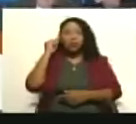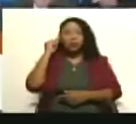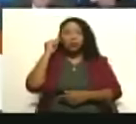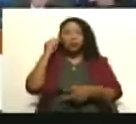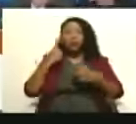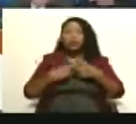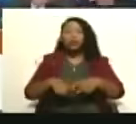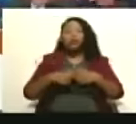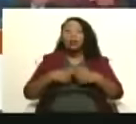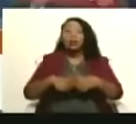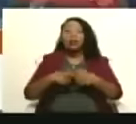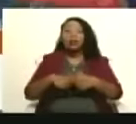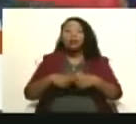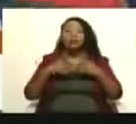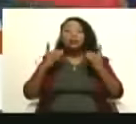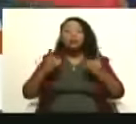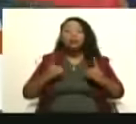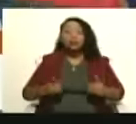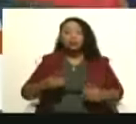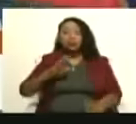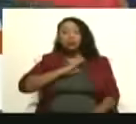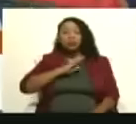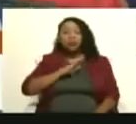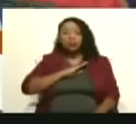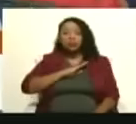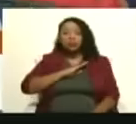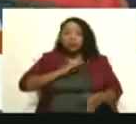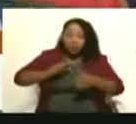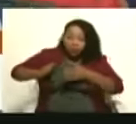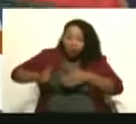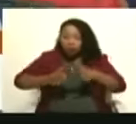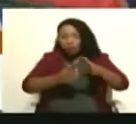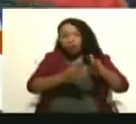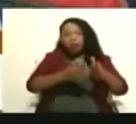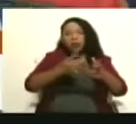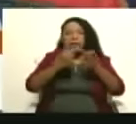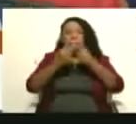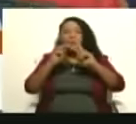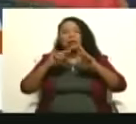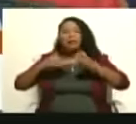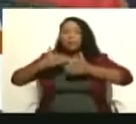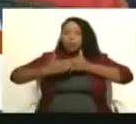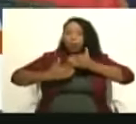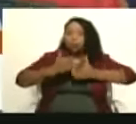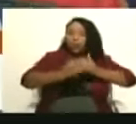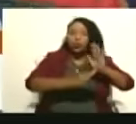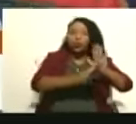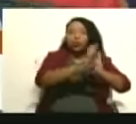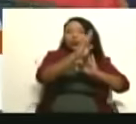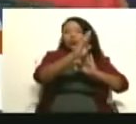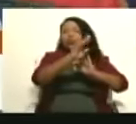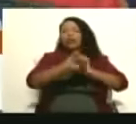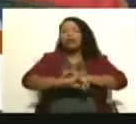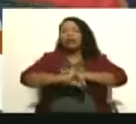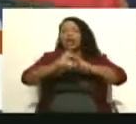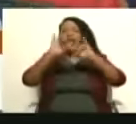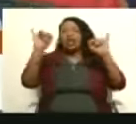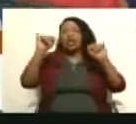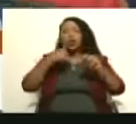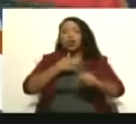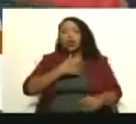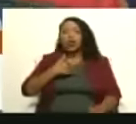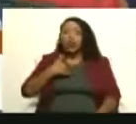para decidir nuestro propio destino en armonía, paz y progreso. Para finalizar, quiero